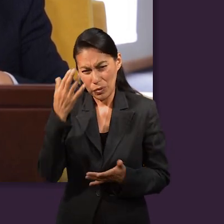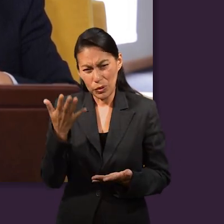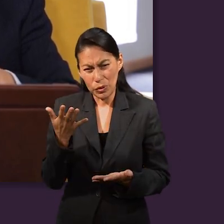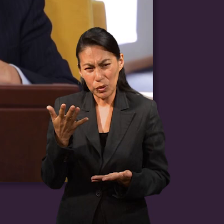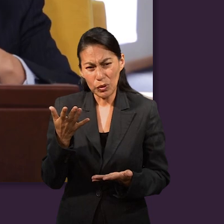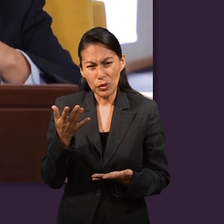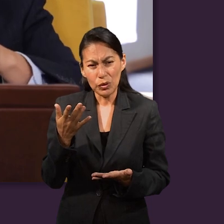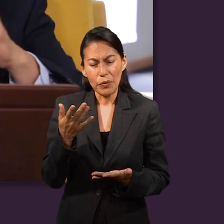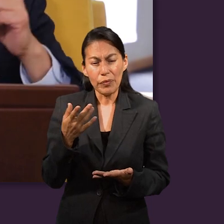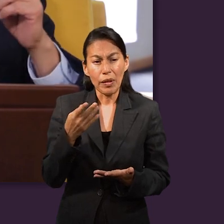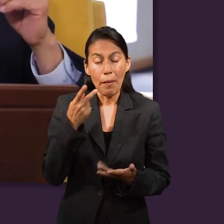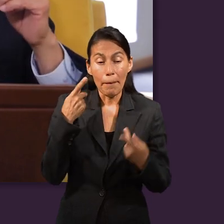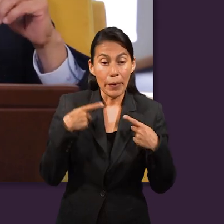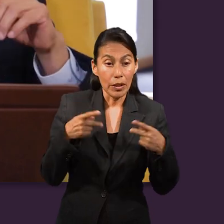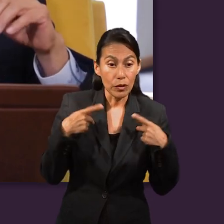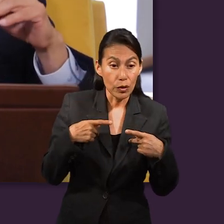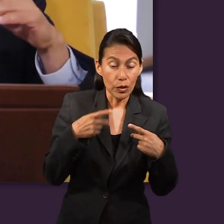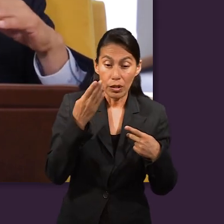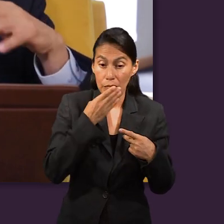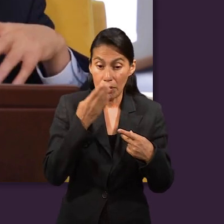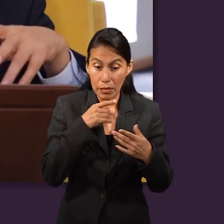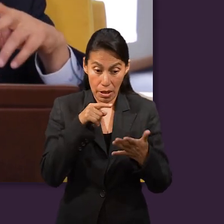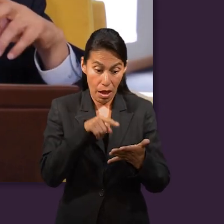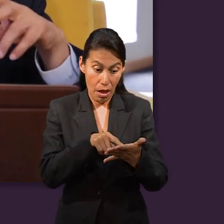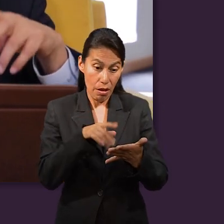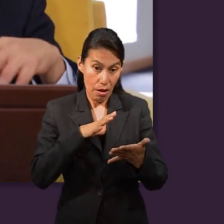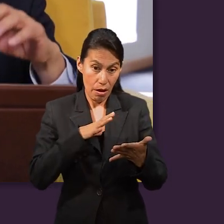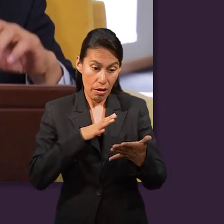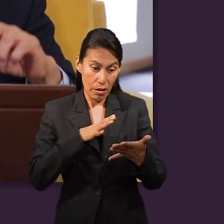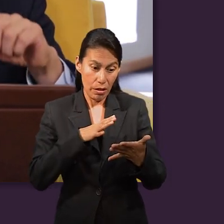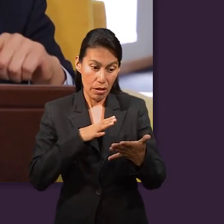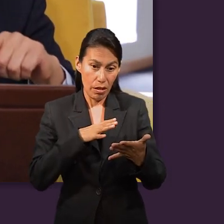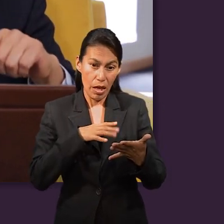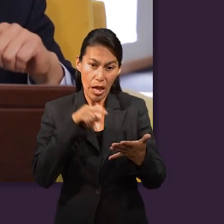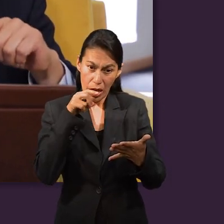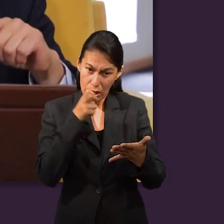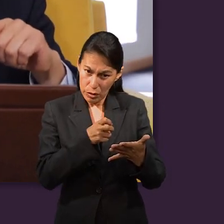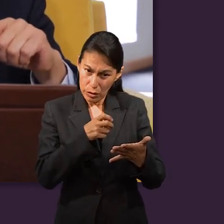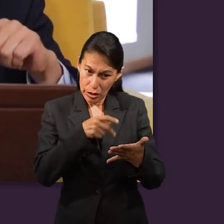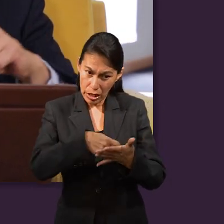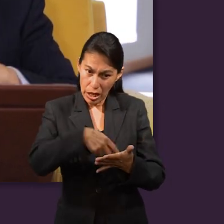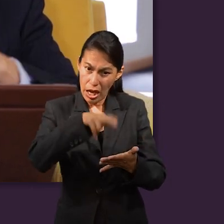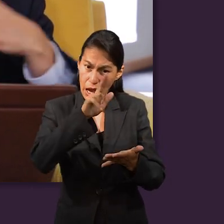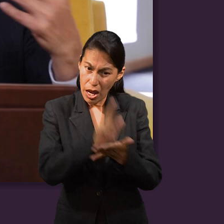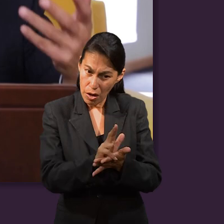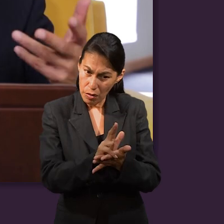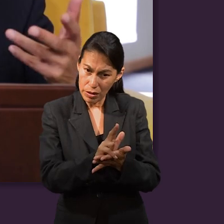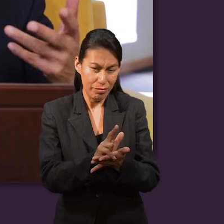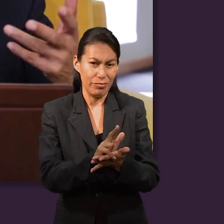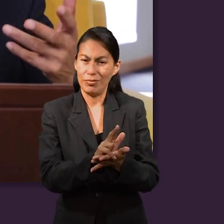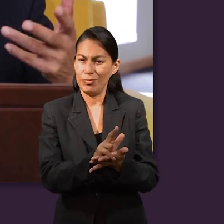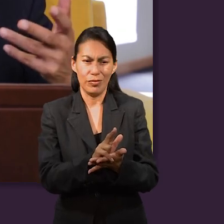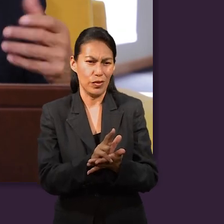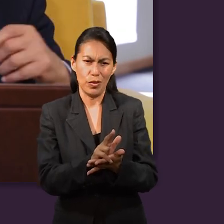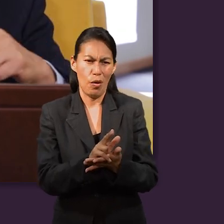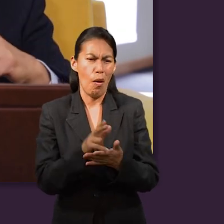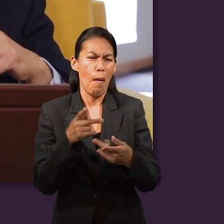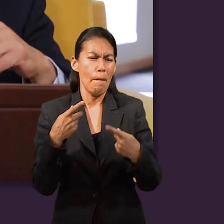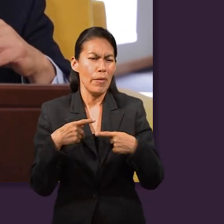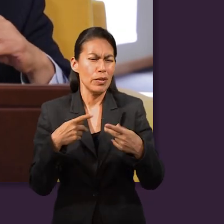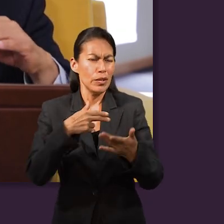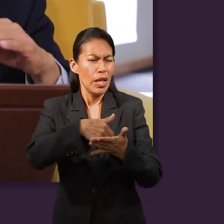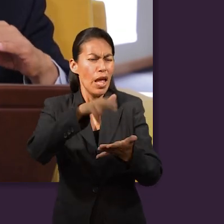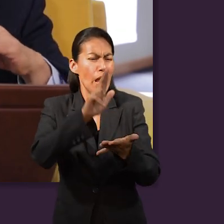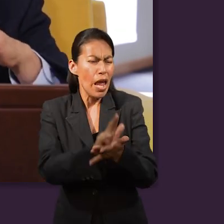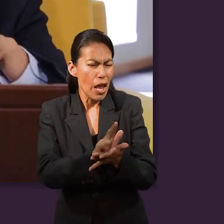bueno nosotros recordemos que lo que nosotros llamo a los personajes bíblicos no los llamamos los héroes bíblicos a los